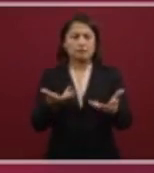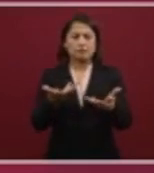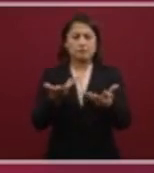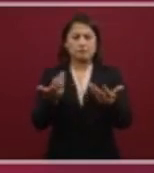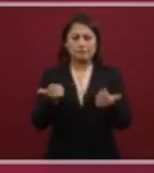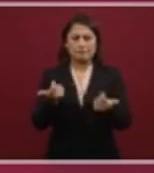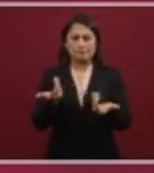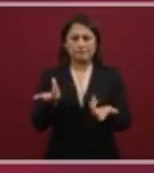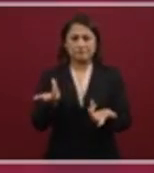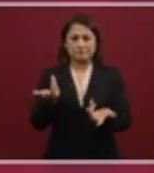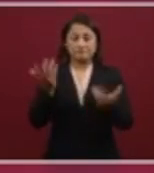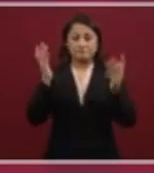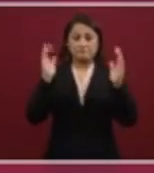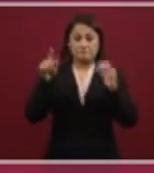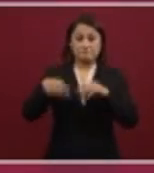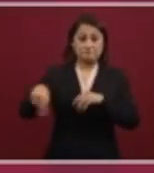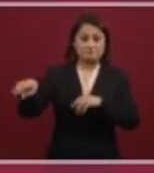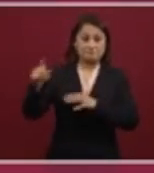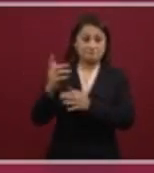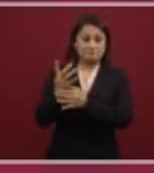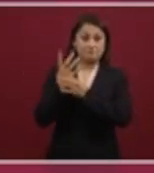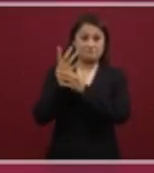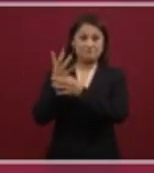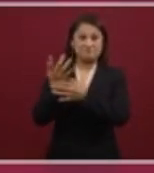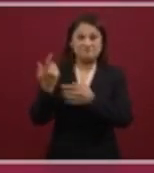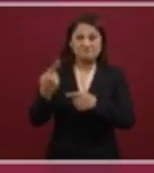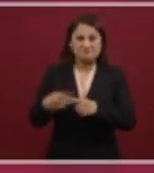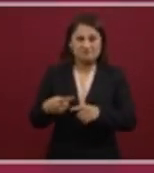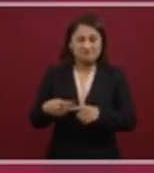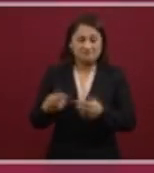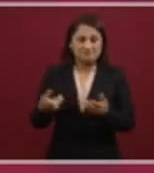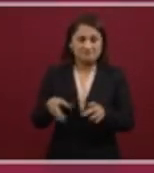O sea, no sé de dónde lo sacaron, pues.